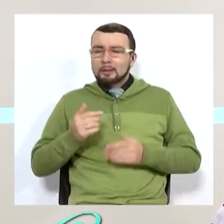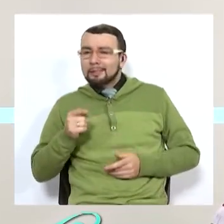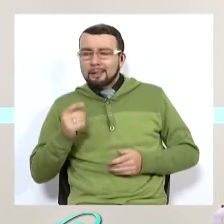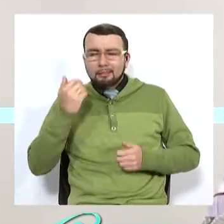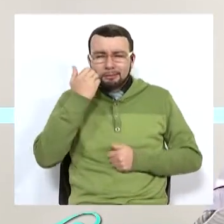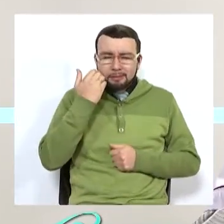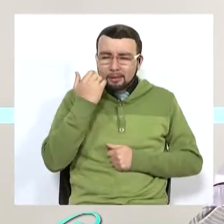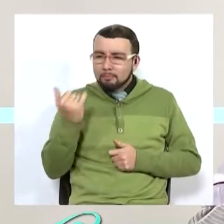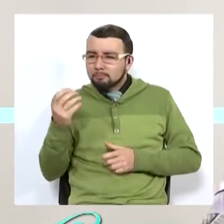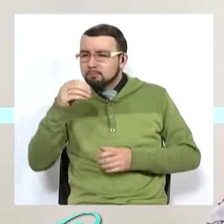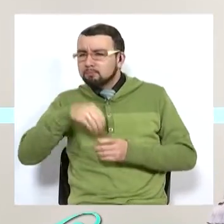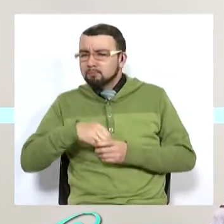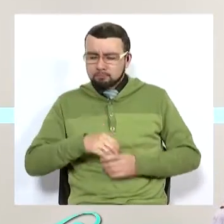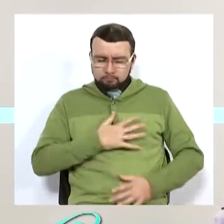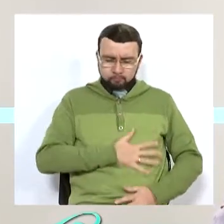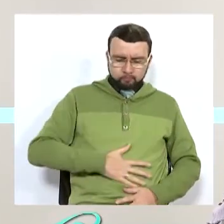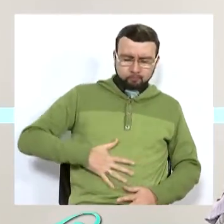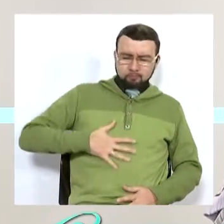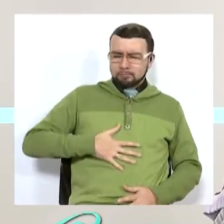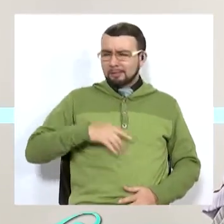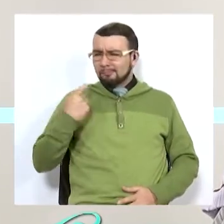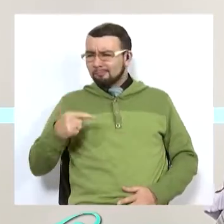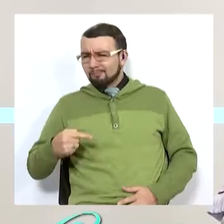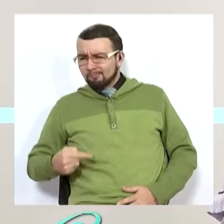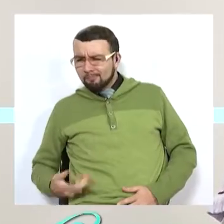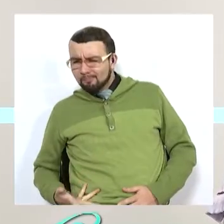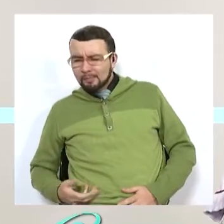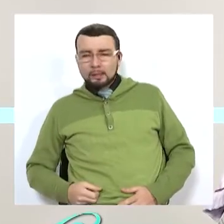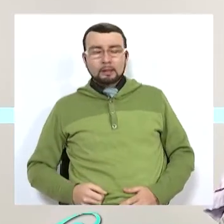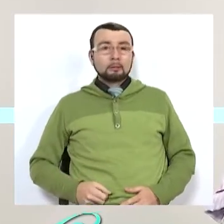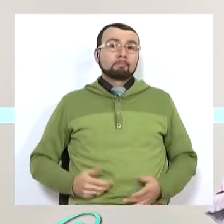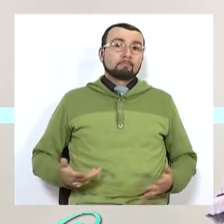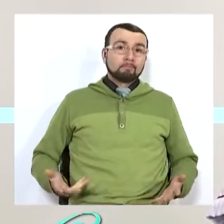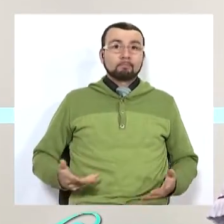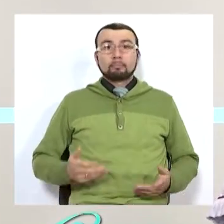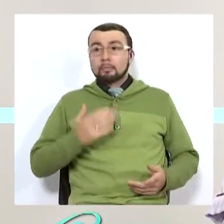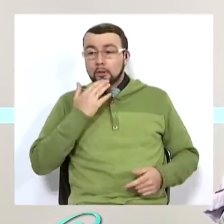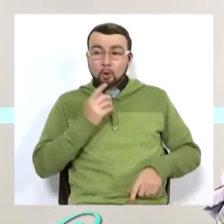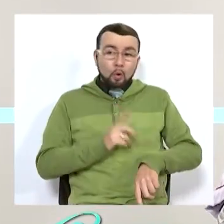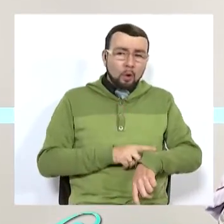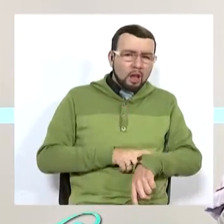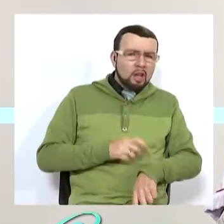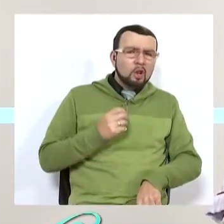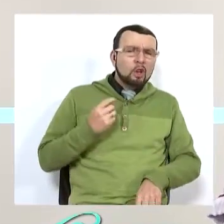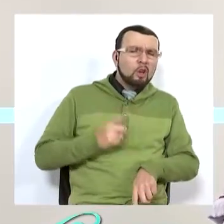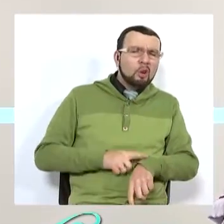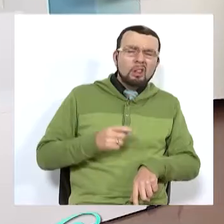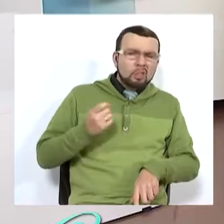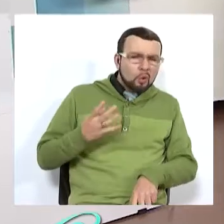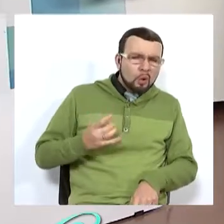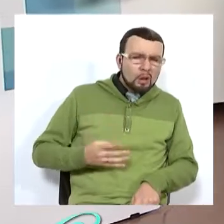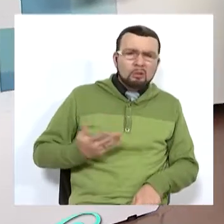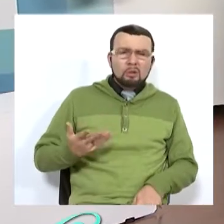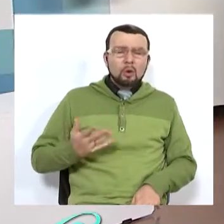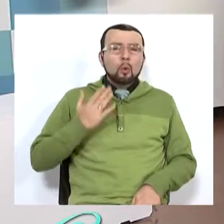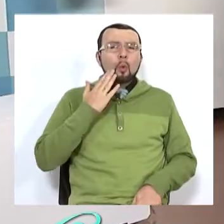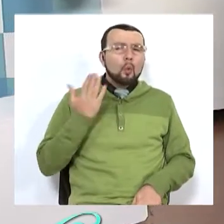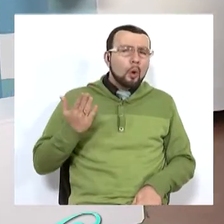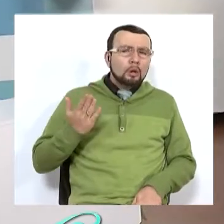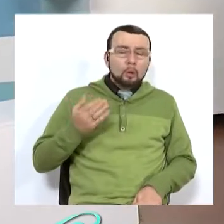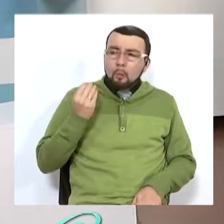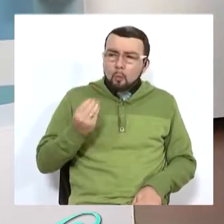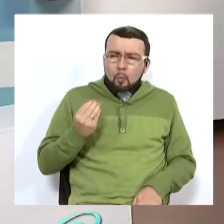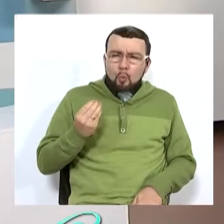que hay en el abdomen, tenemos que mirar toda la parte, el horario, la frecuencia, la